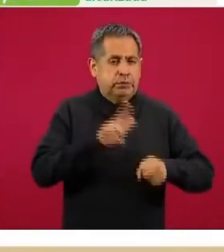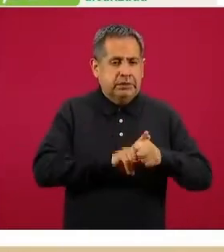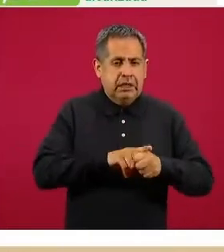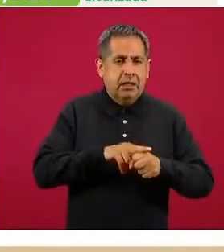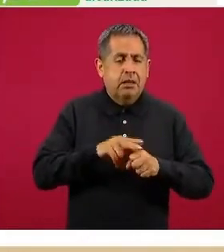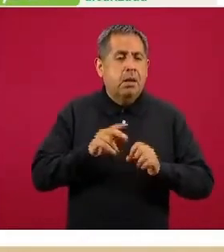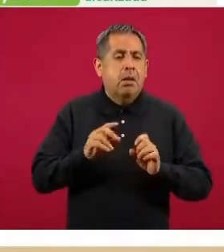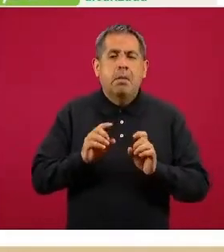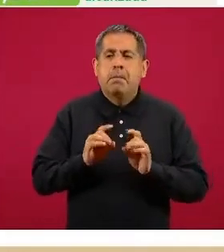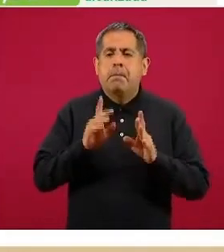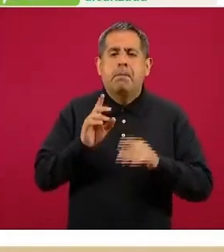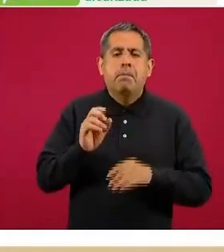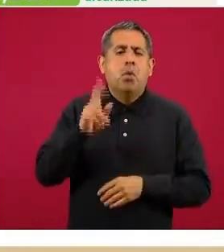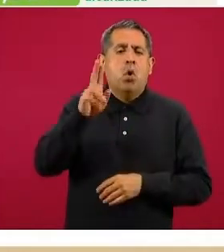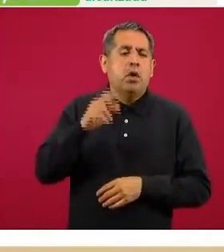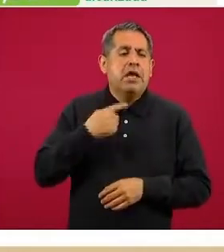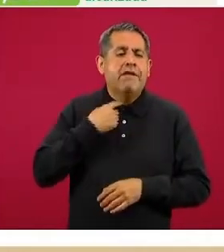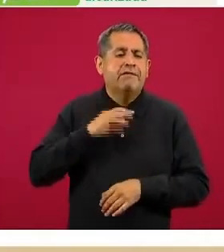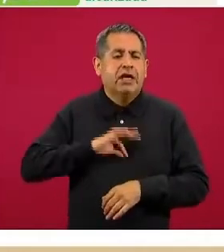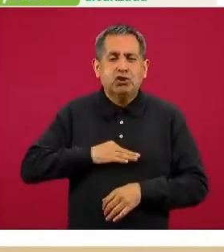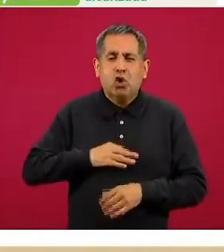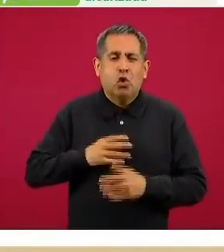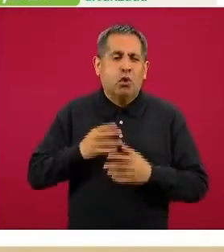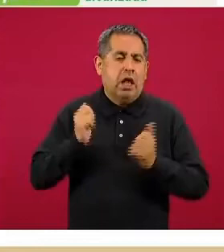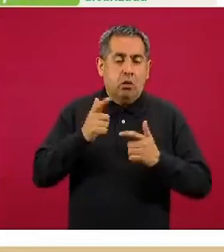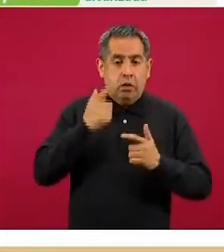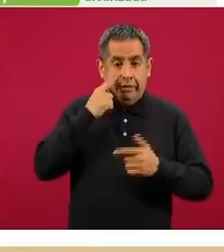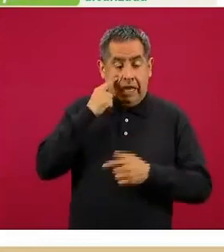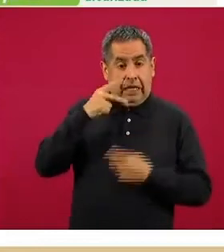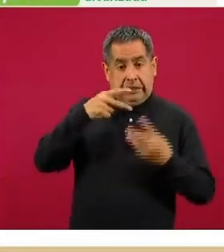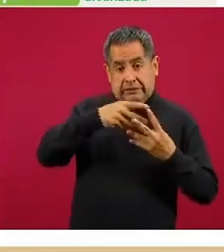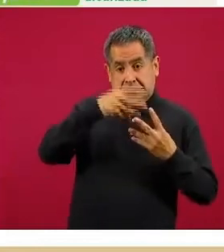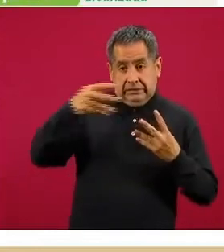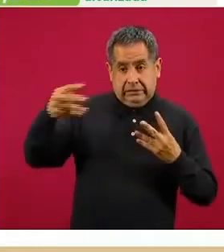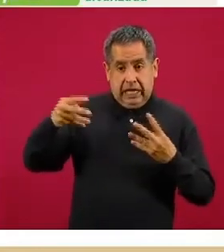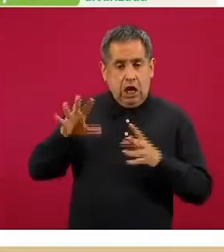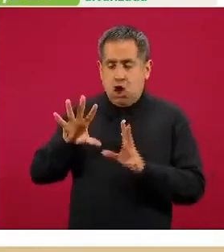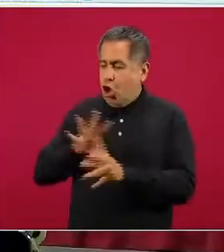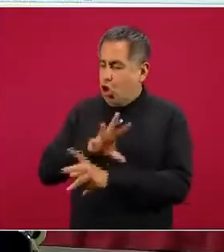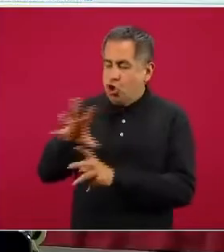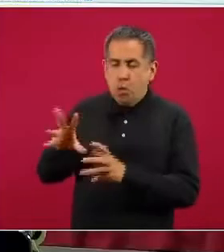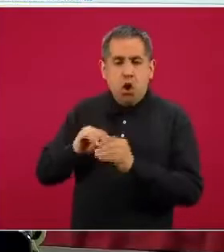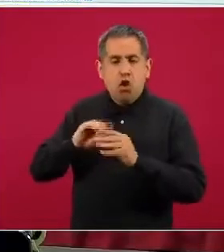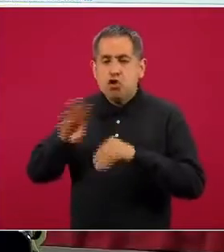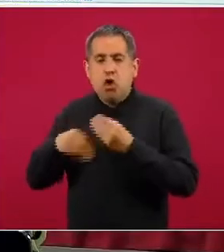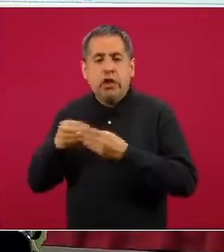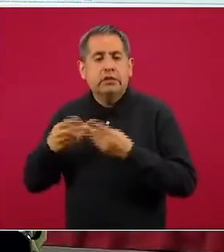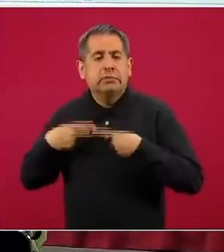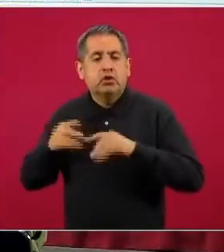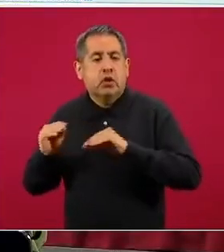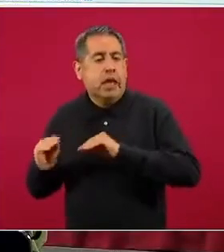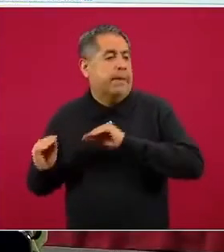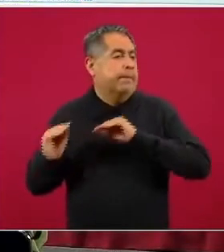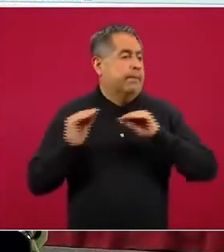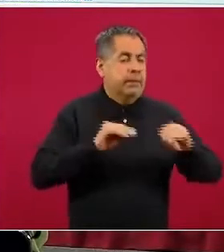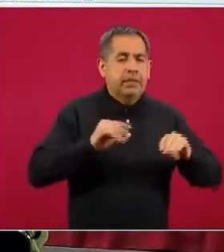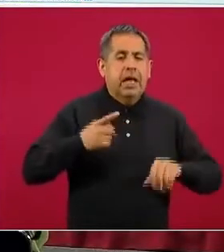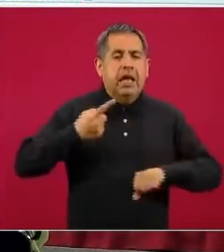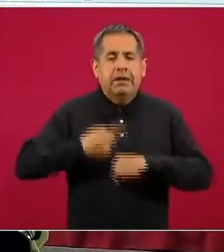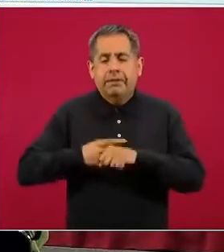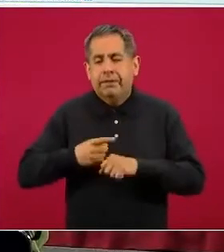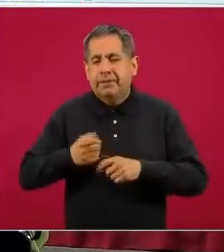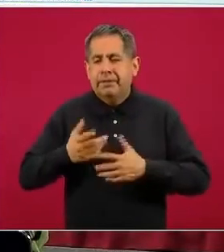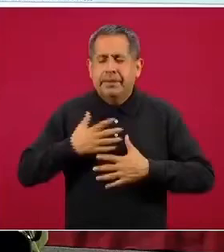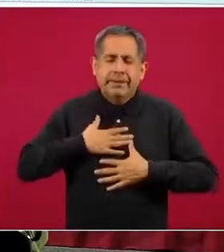concepto de una infección respiratoria aguda grave. Recordemos que en este gráfico integramos a todas las personas que tienen un síndrome respiratorio,